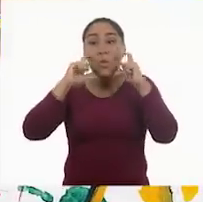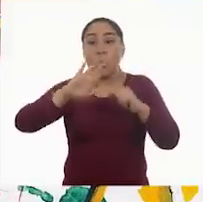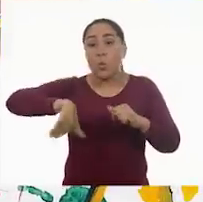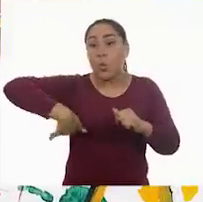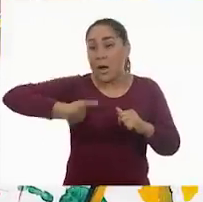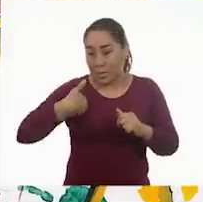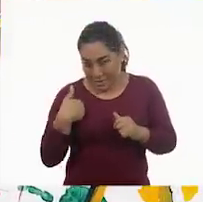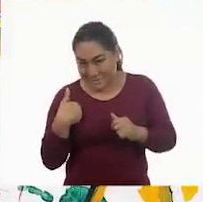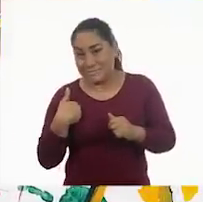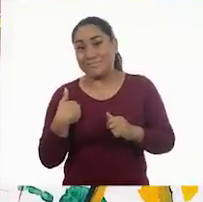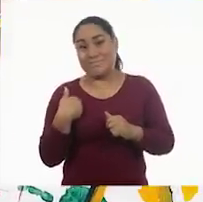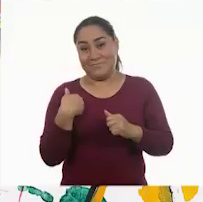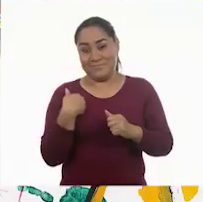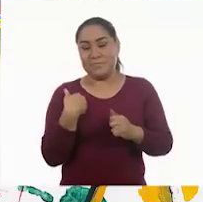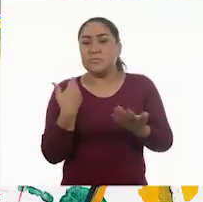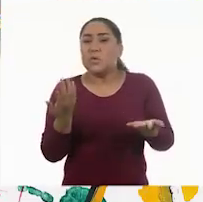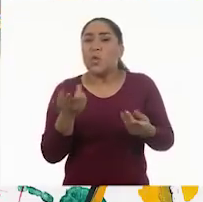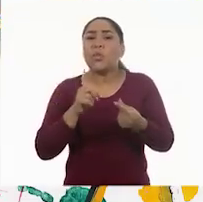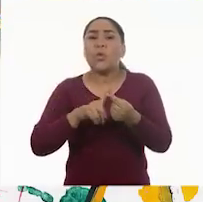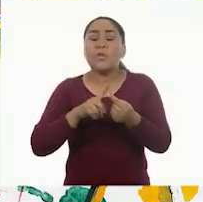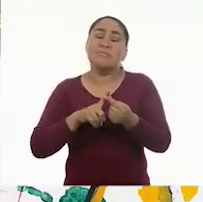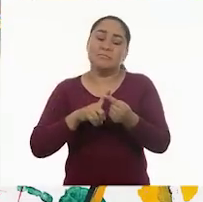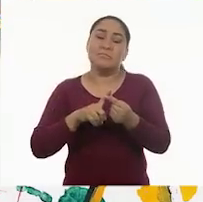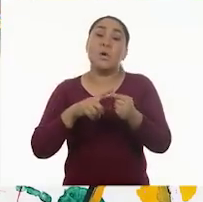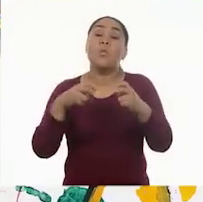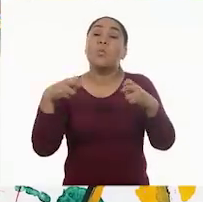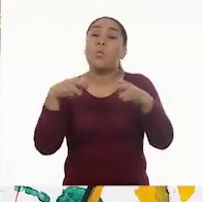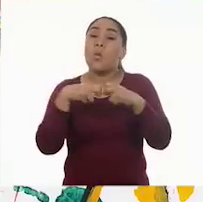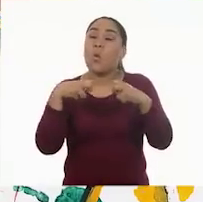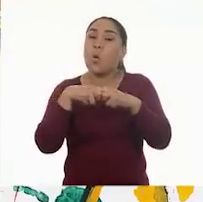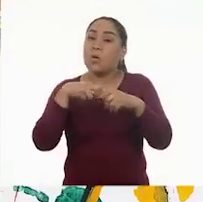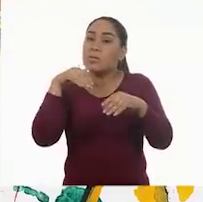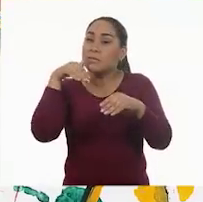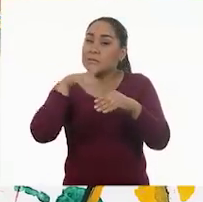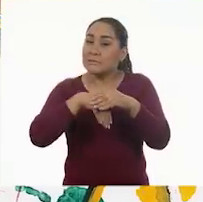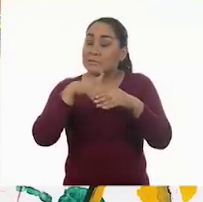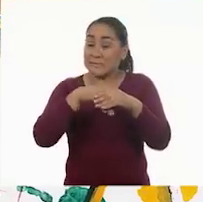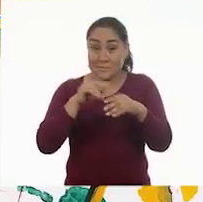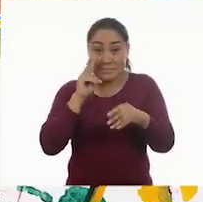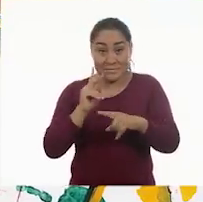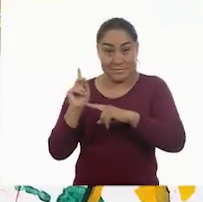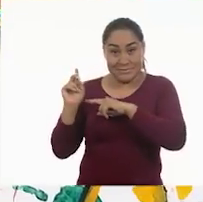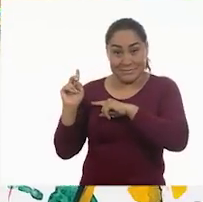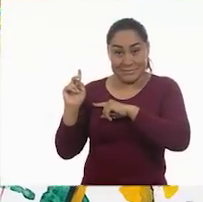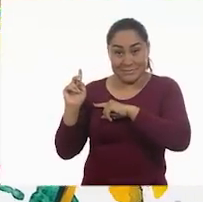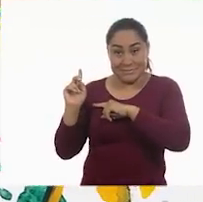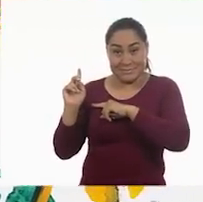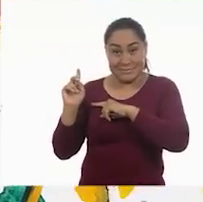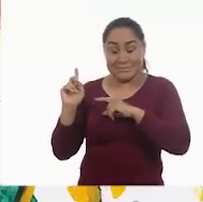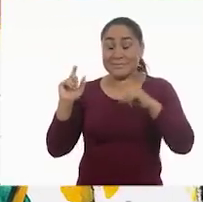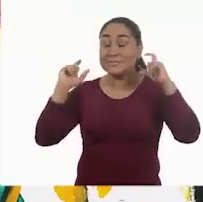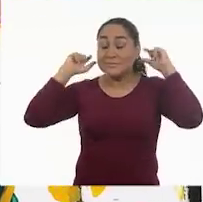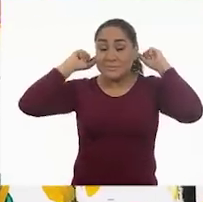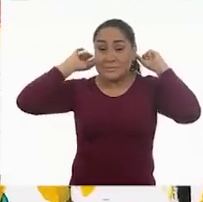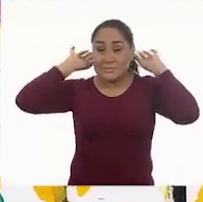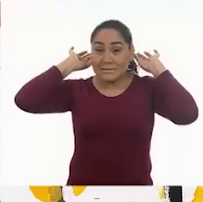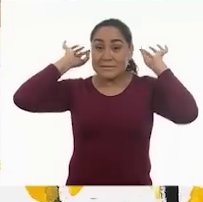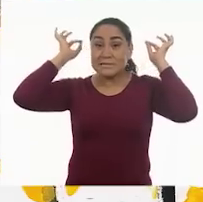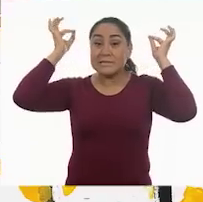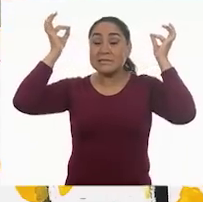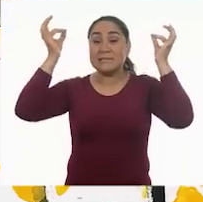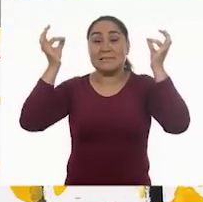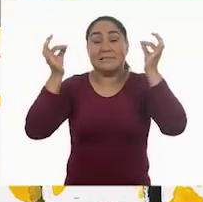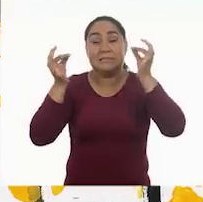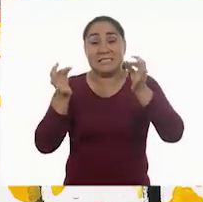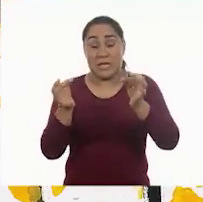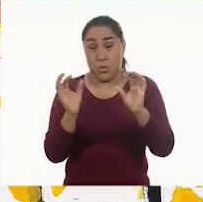cubreboca en una bolsita, tomándolo de las agarraderas y cuidando